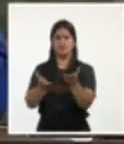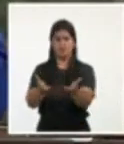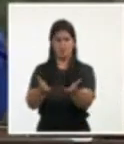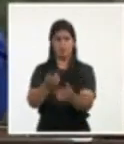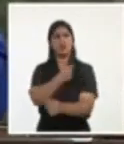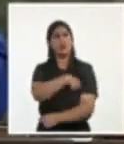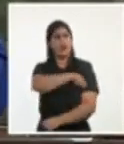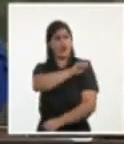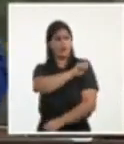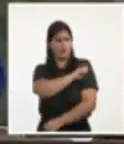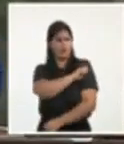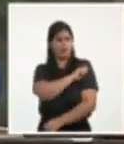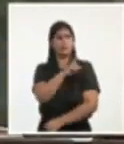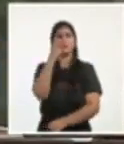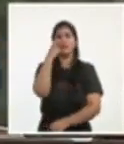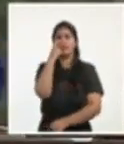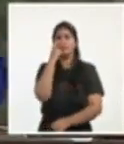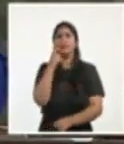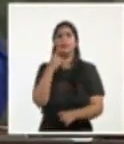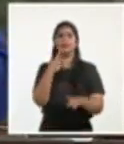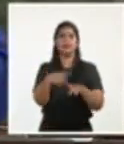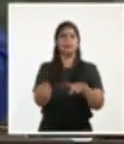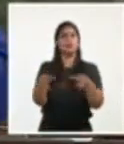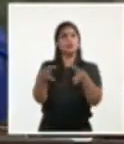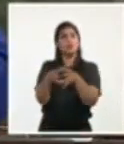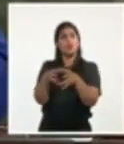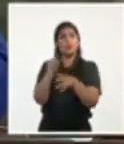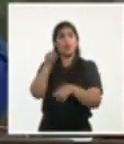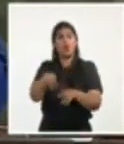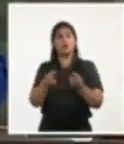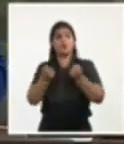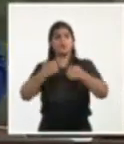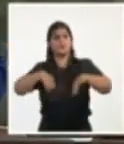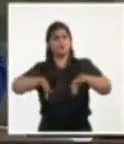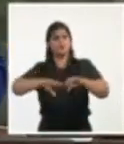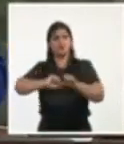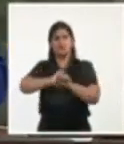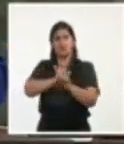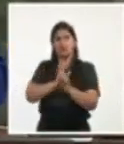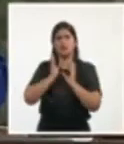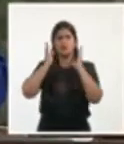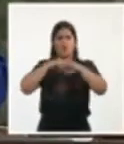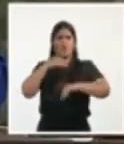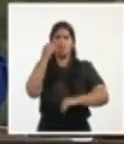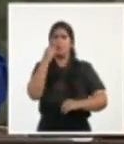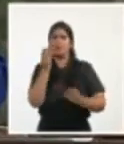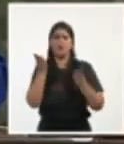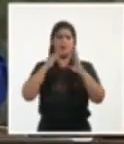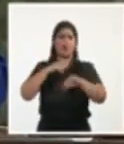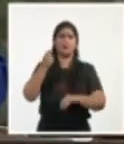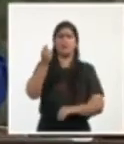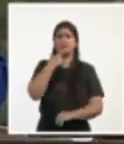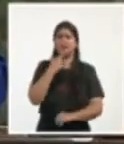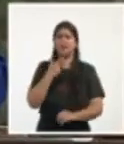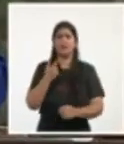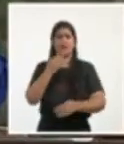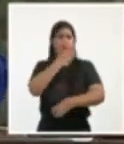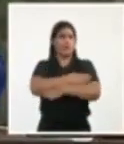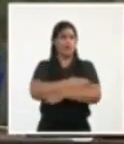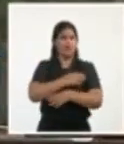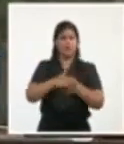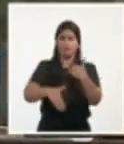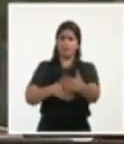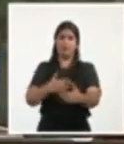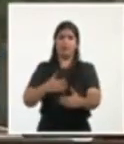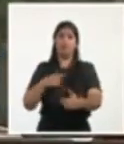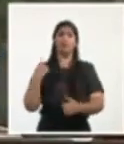ve las actitudes de nuestro pueblo en medio de todas estas situaciones, uno no deja de tener la capacidad de admiración de